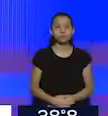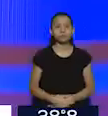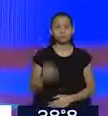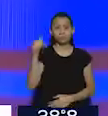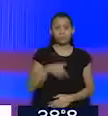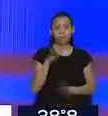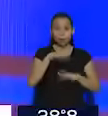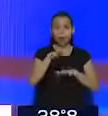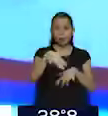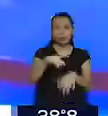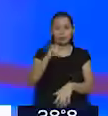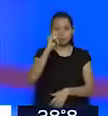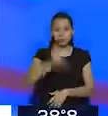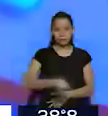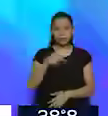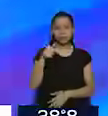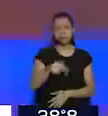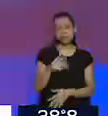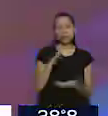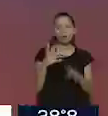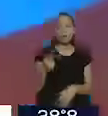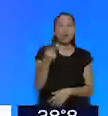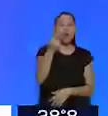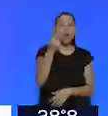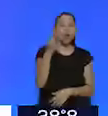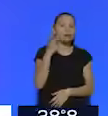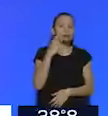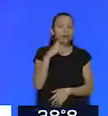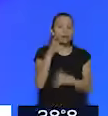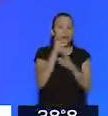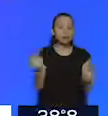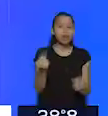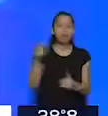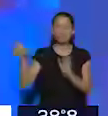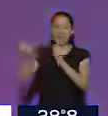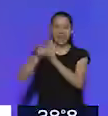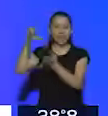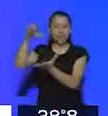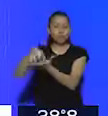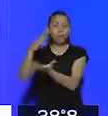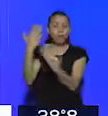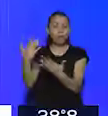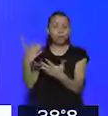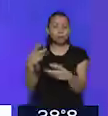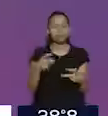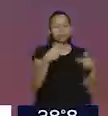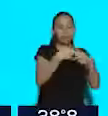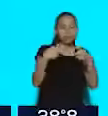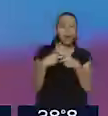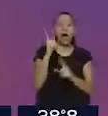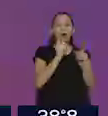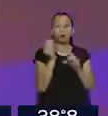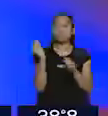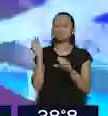prevista que concluya a las 13 horas en la zona de la legislatura algunos gremios ya se han sumado otros no se han expresado al